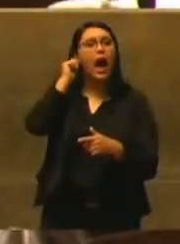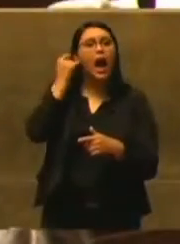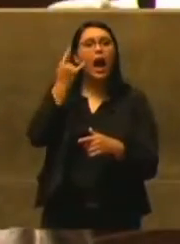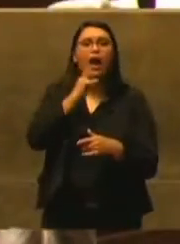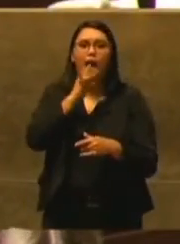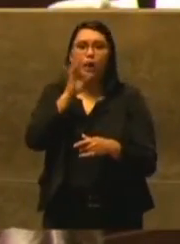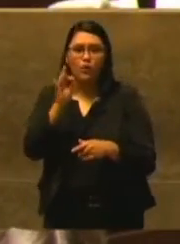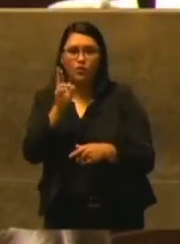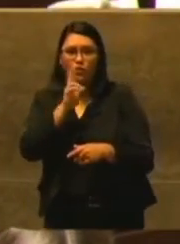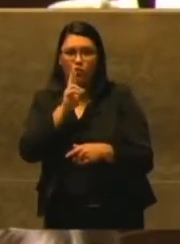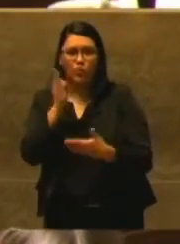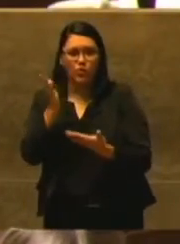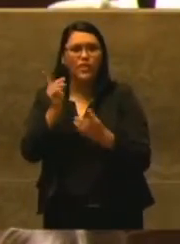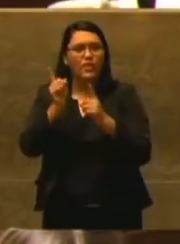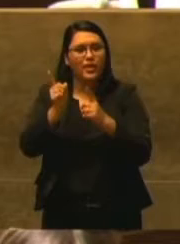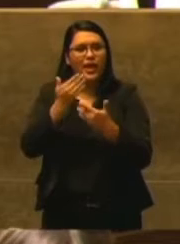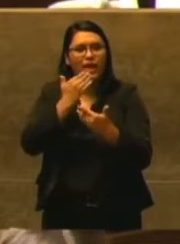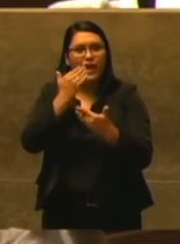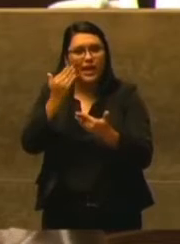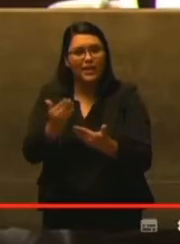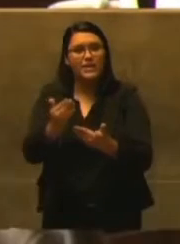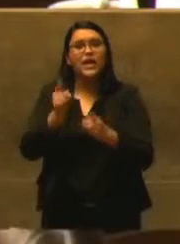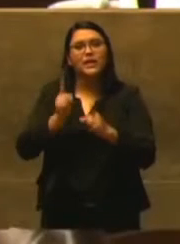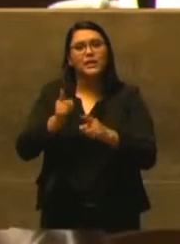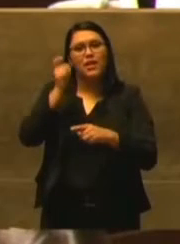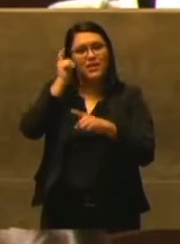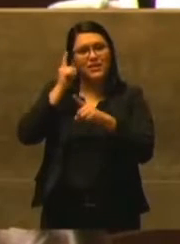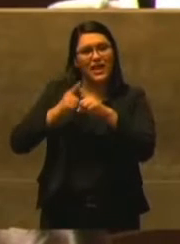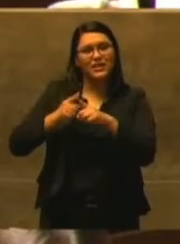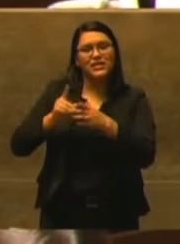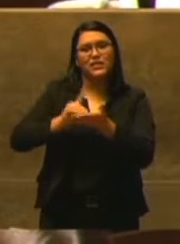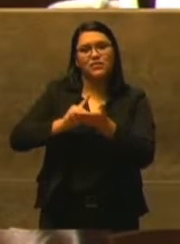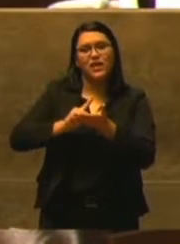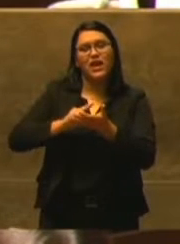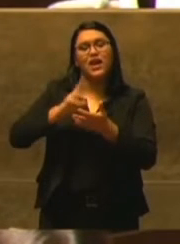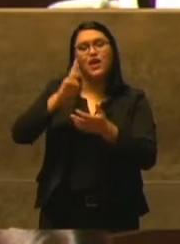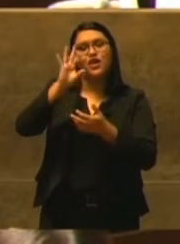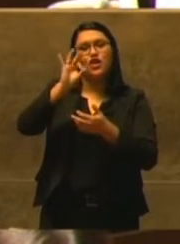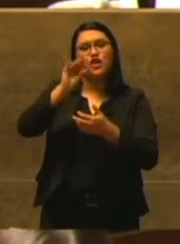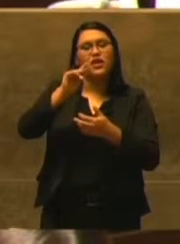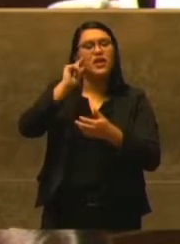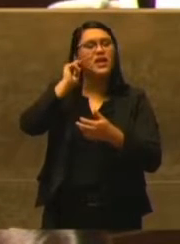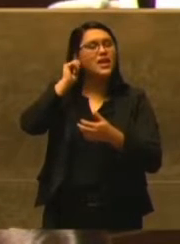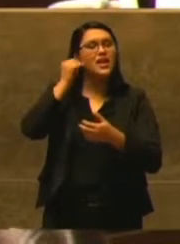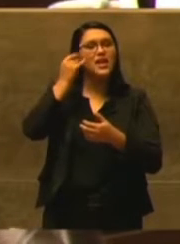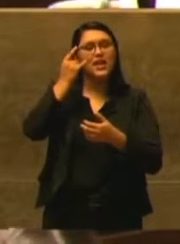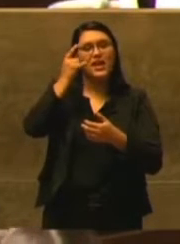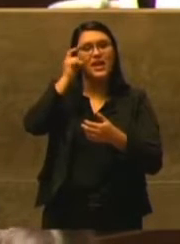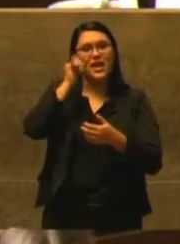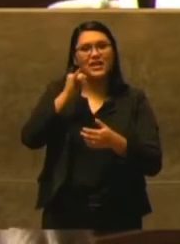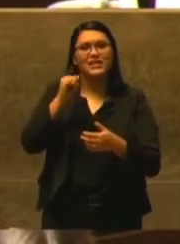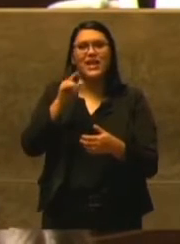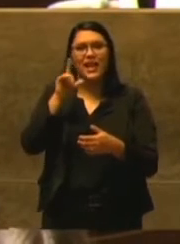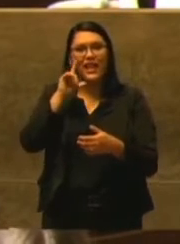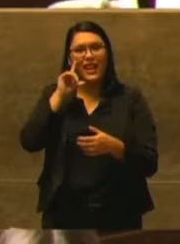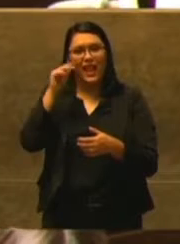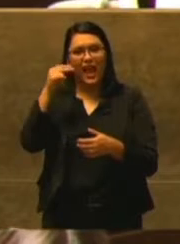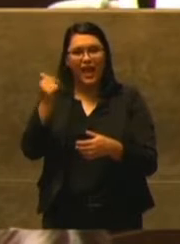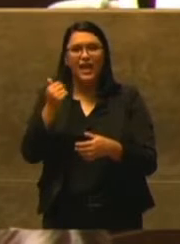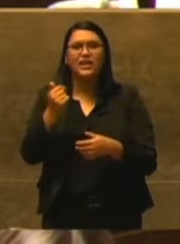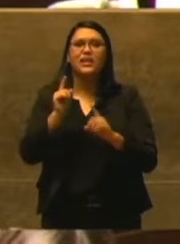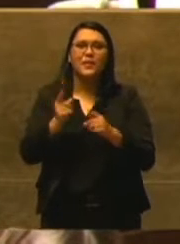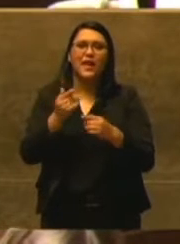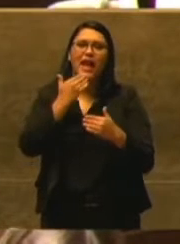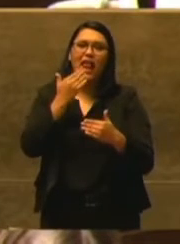de la edición, y a la diputada en aquel momento, Rodríguez Liliana, también por haberlo hecho posible. Pero al